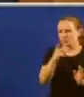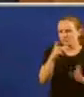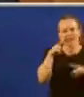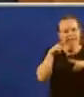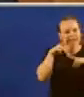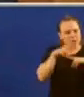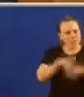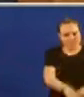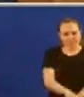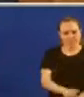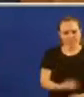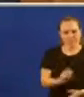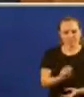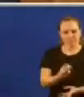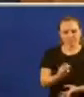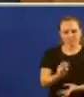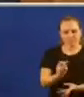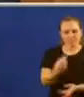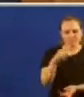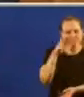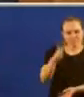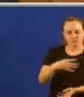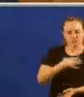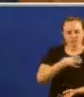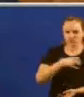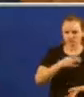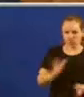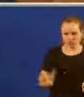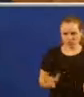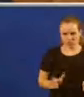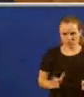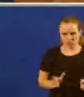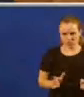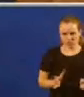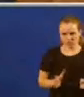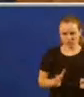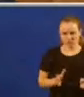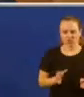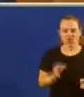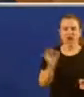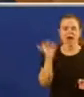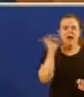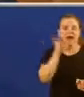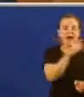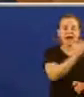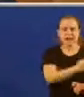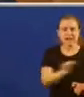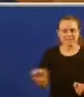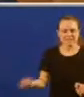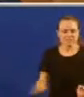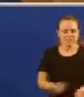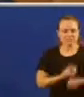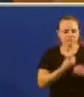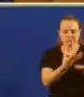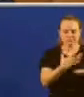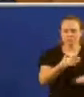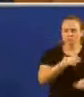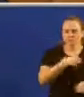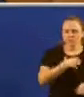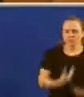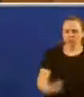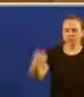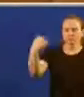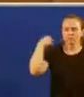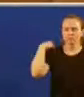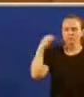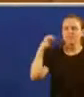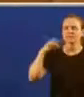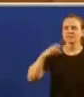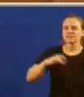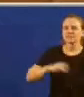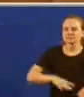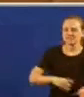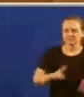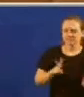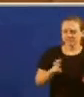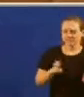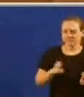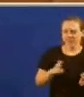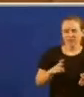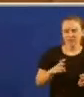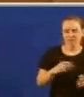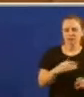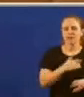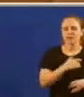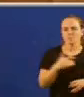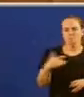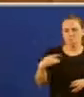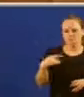sin que podamos dictaminar nin decir dos galegos e galegas que pasou, quen foi responsable do saqueo das nosas